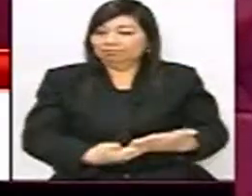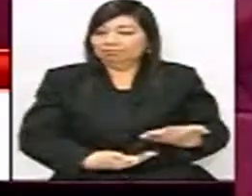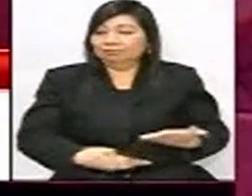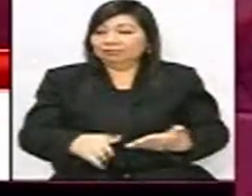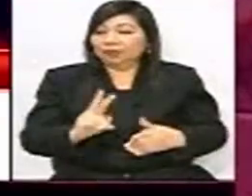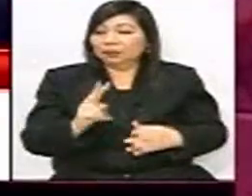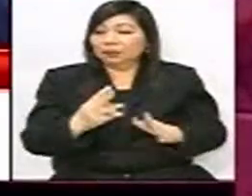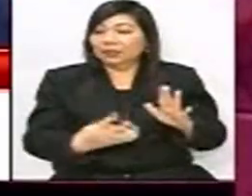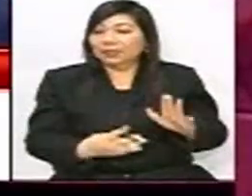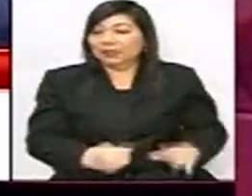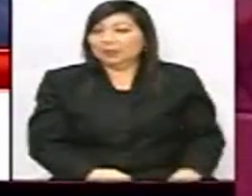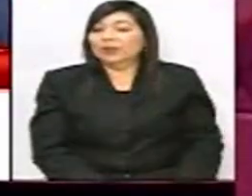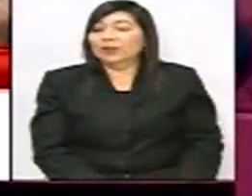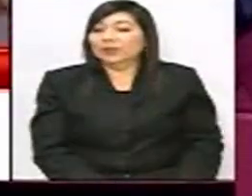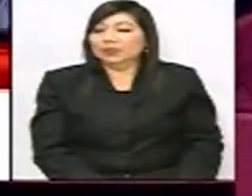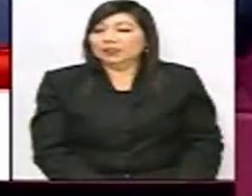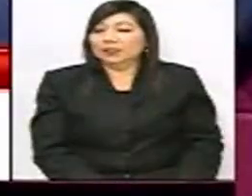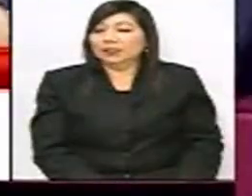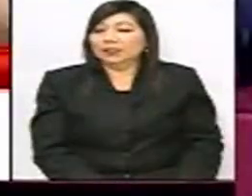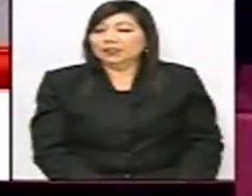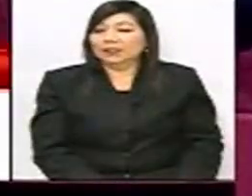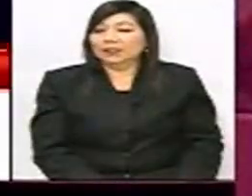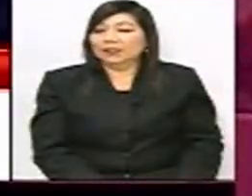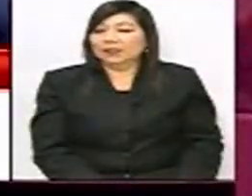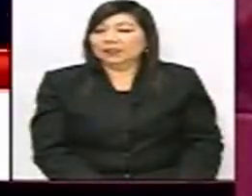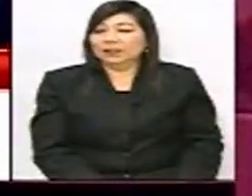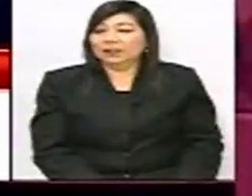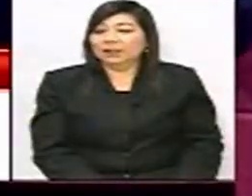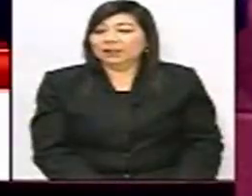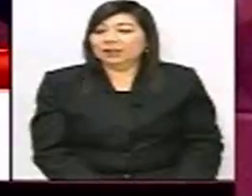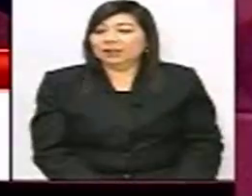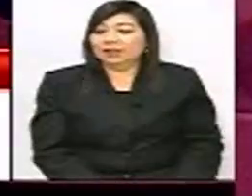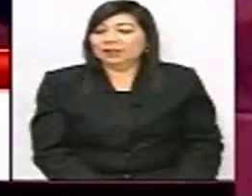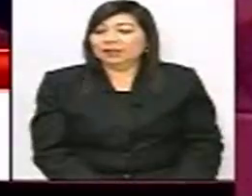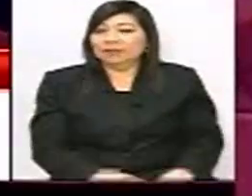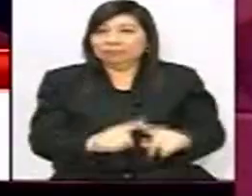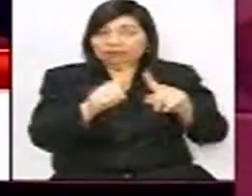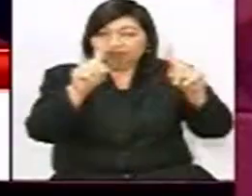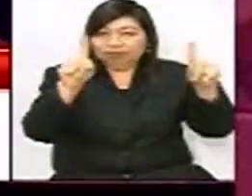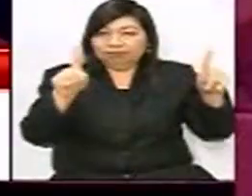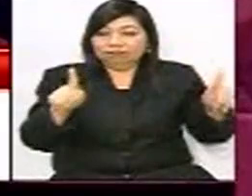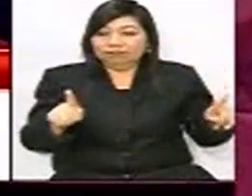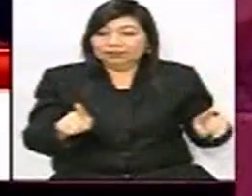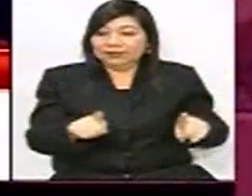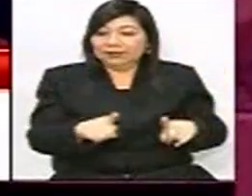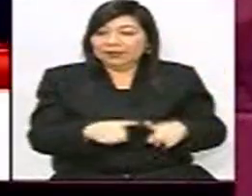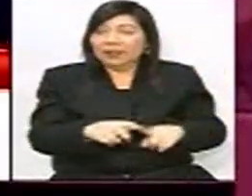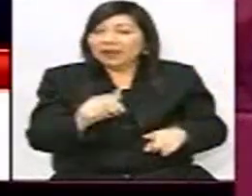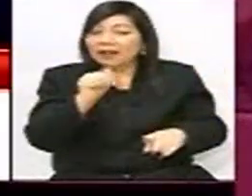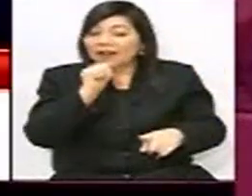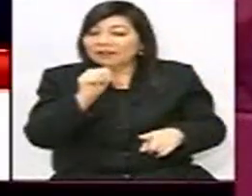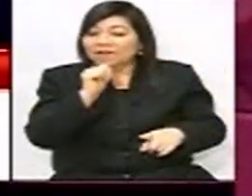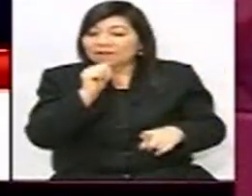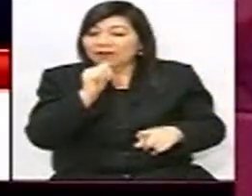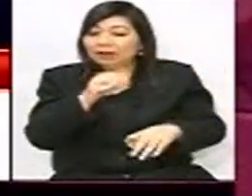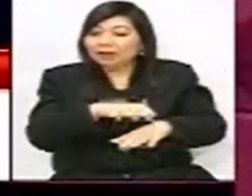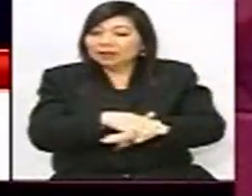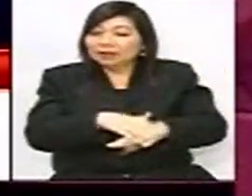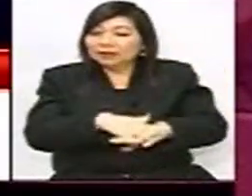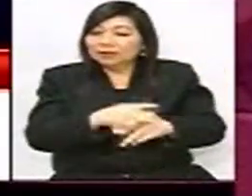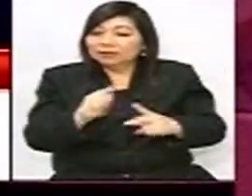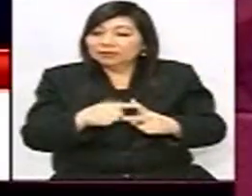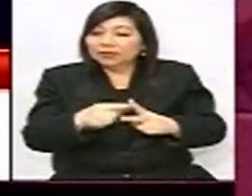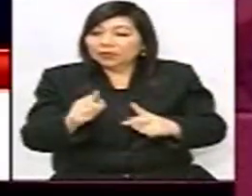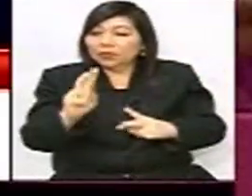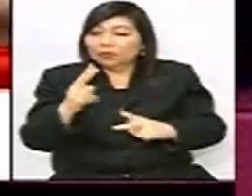del 2014, en el cual hay un cuadro con las tipificaciones de las faltas que la gestión